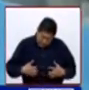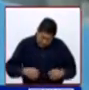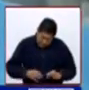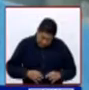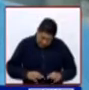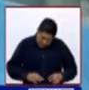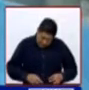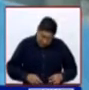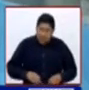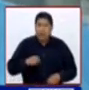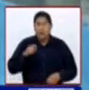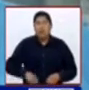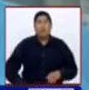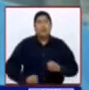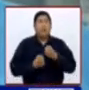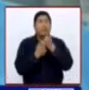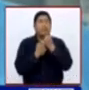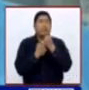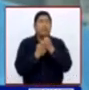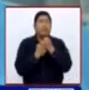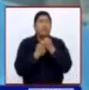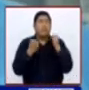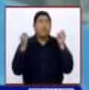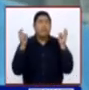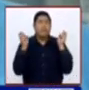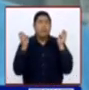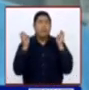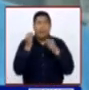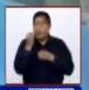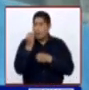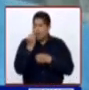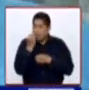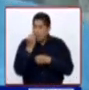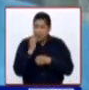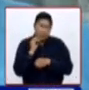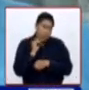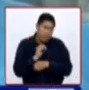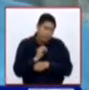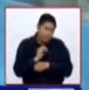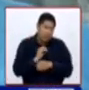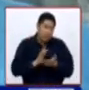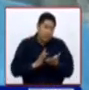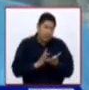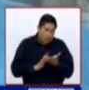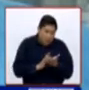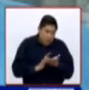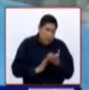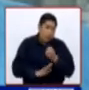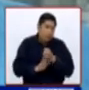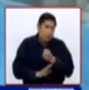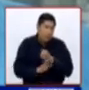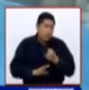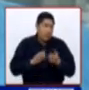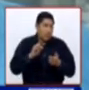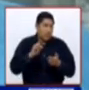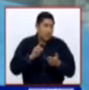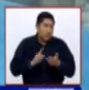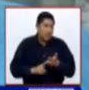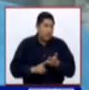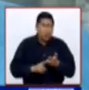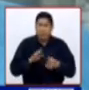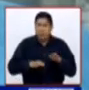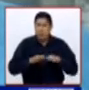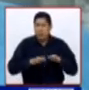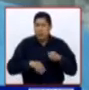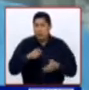Ella requiere bastante apoyo desde el punto de vista de nutrición, antibióticos y, lo más importante, muy